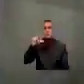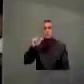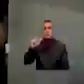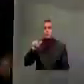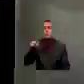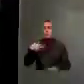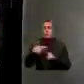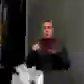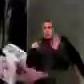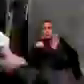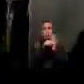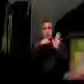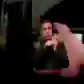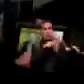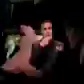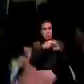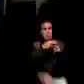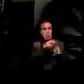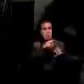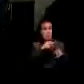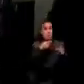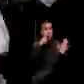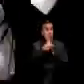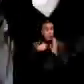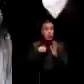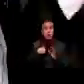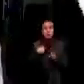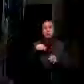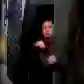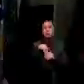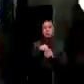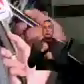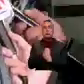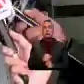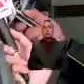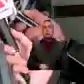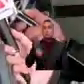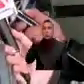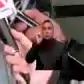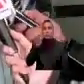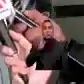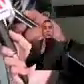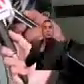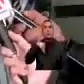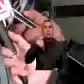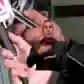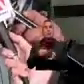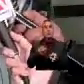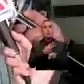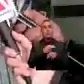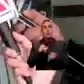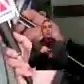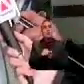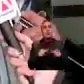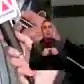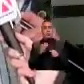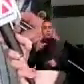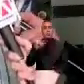al amenazar a sus denunciantes y el hecho de que estando en la asamblea ayer haya comparecido al consejo de la